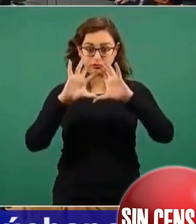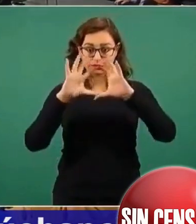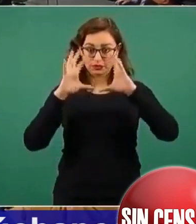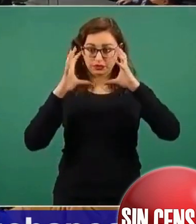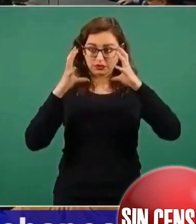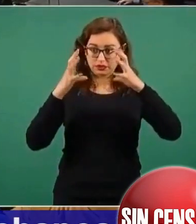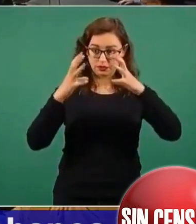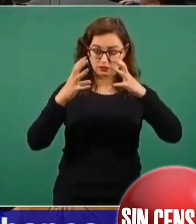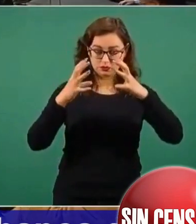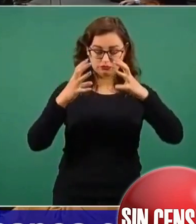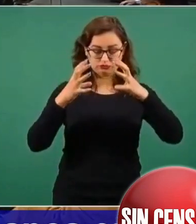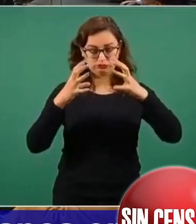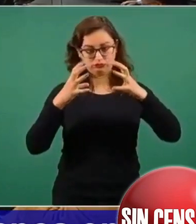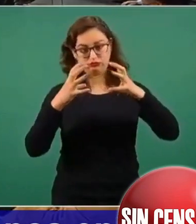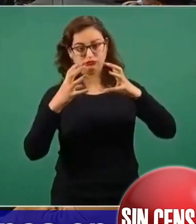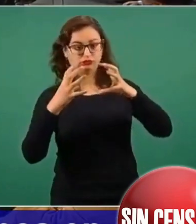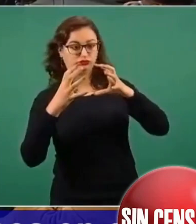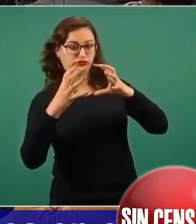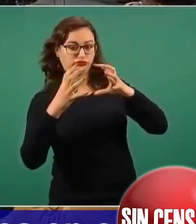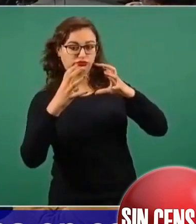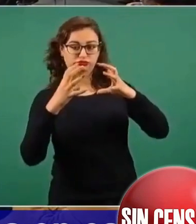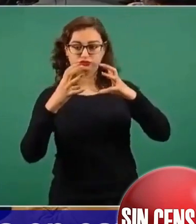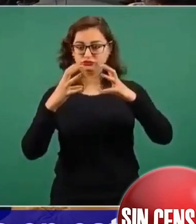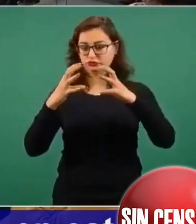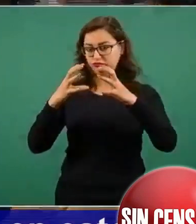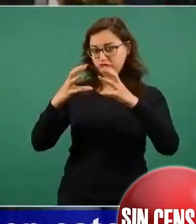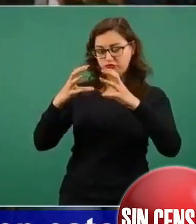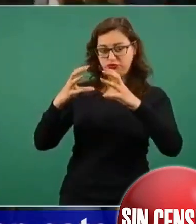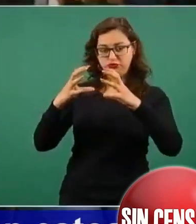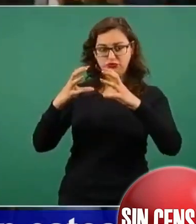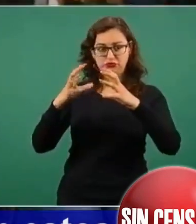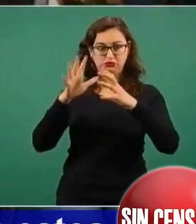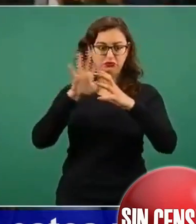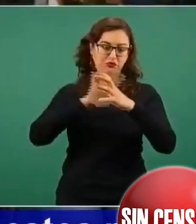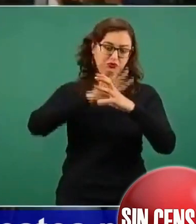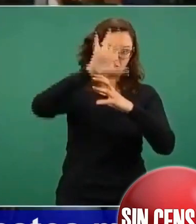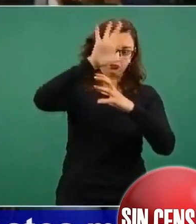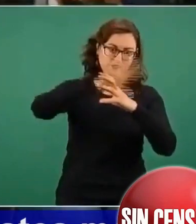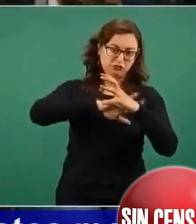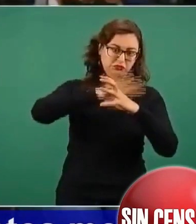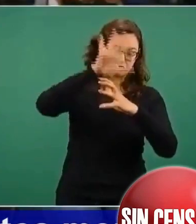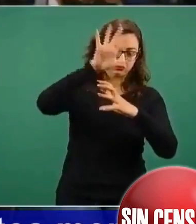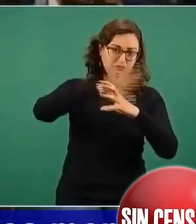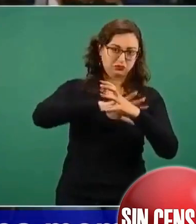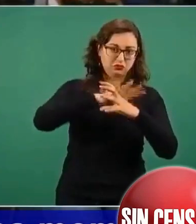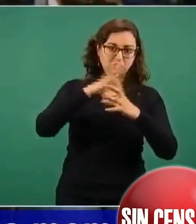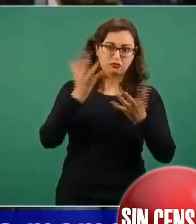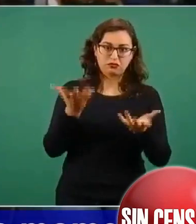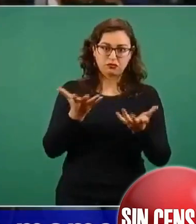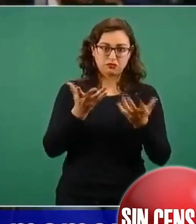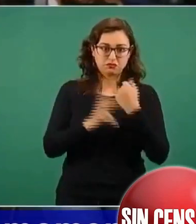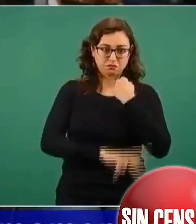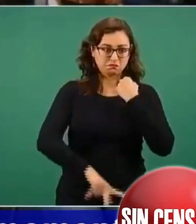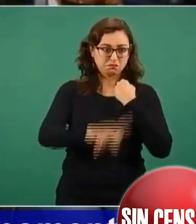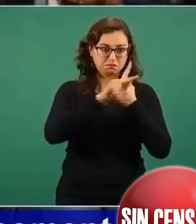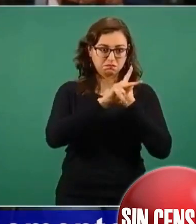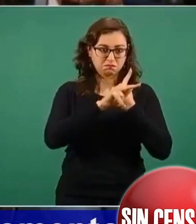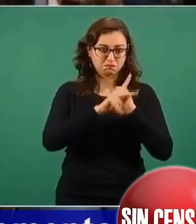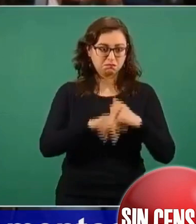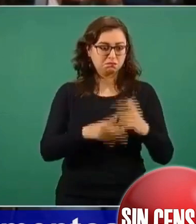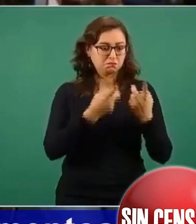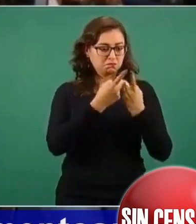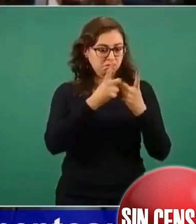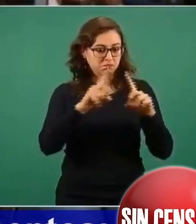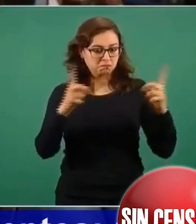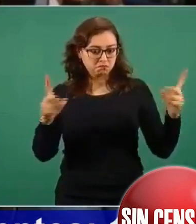todo el hemisferio norte es ya legal el aborto, es decir, en los países más desarrollados se ha despenalizado